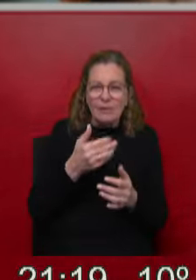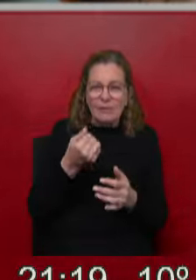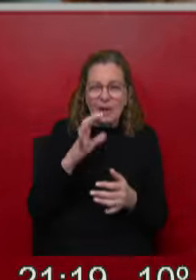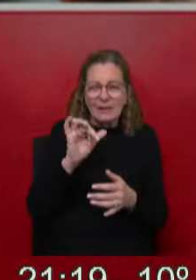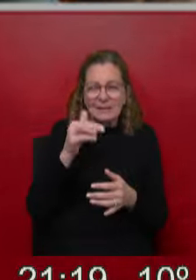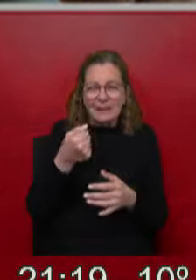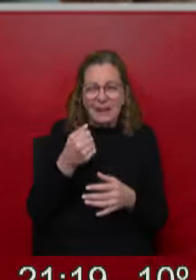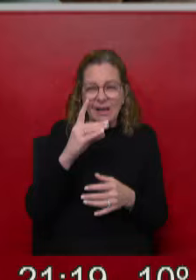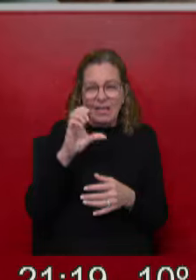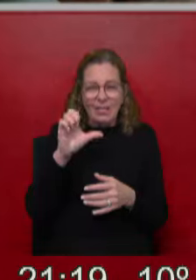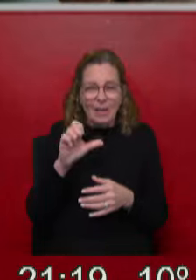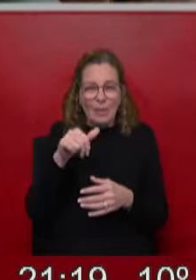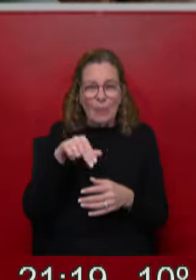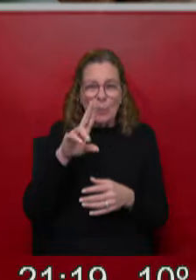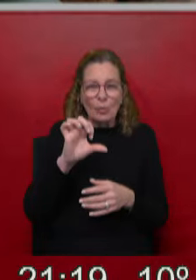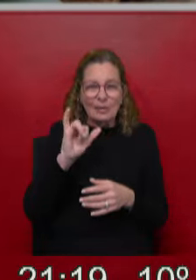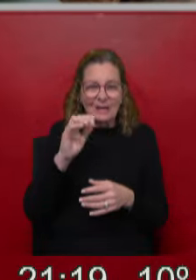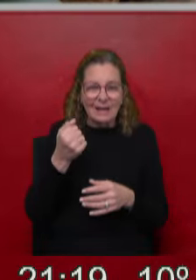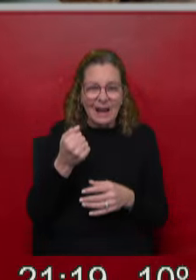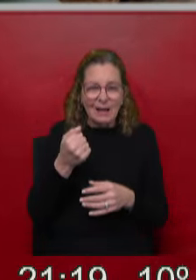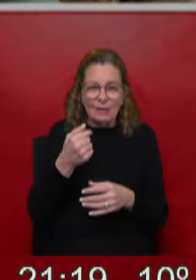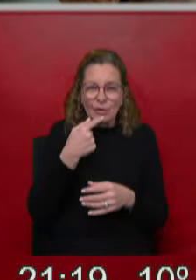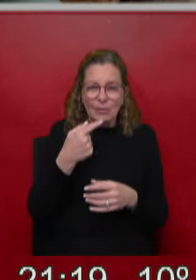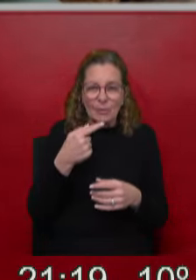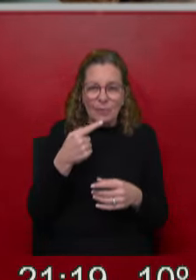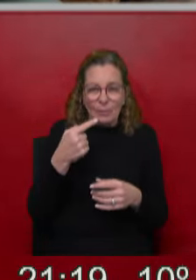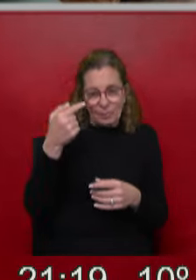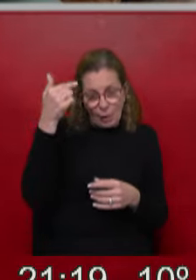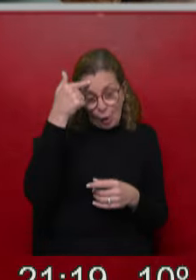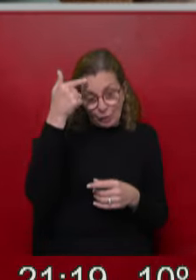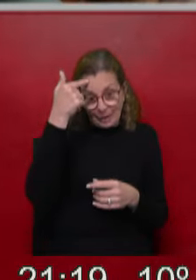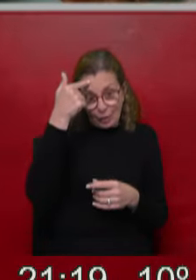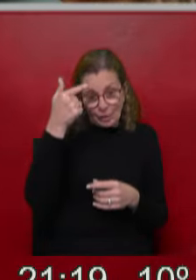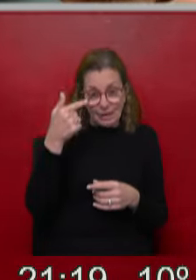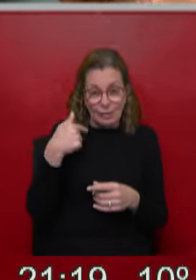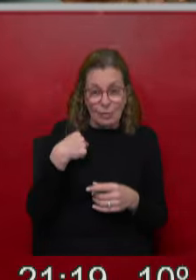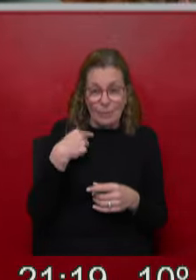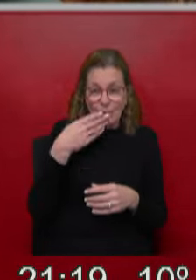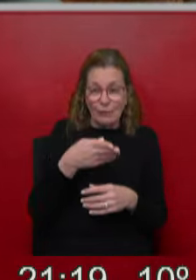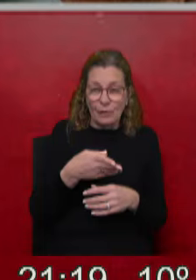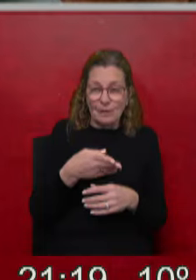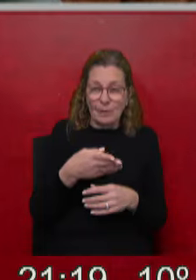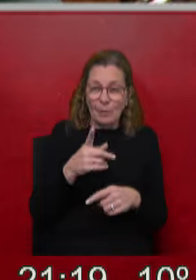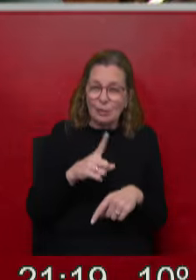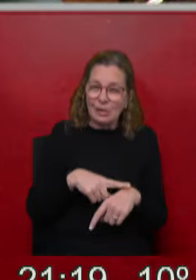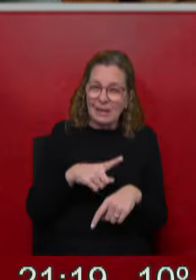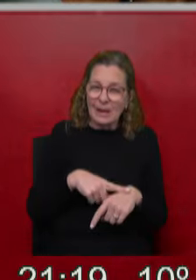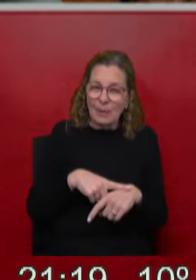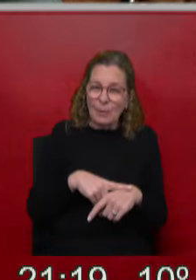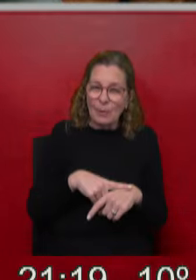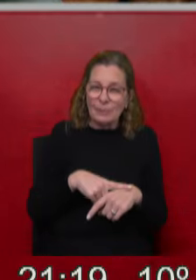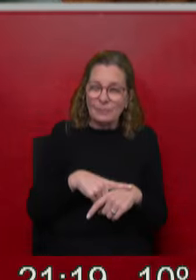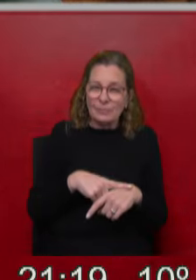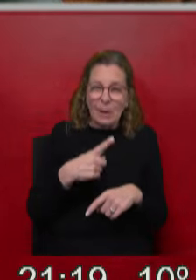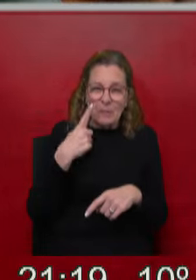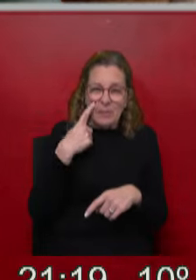no, sí. Pero no lo hice adrede, pero se ve que son las obsesiones en las que estoy. Me fui dando tiempo con el tiempo,